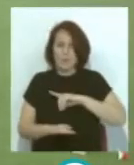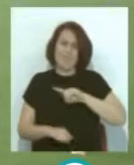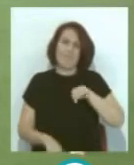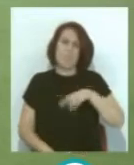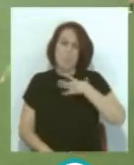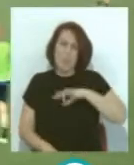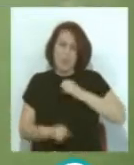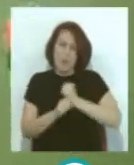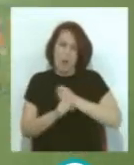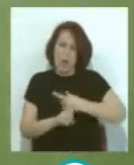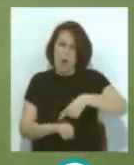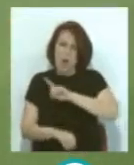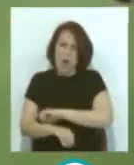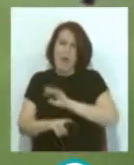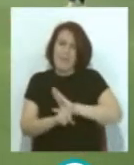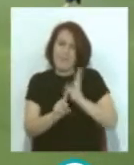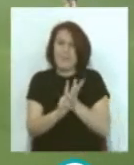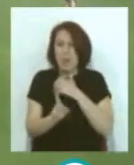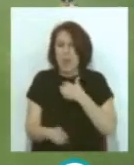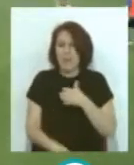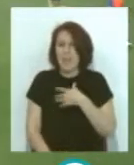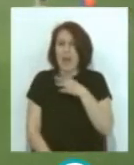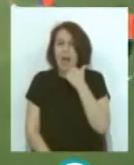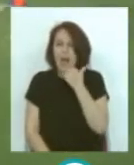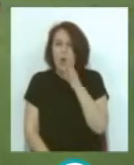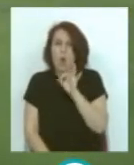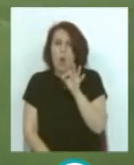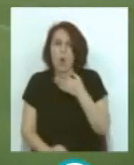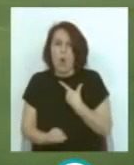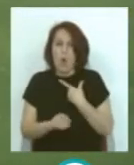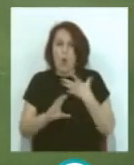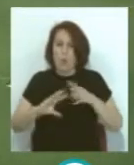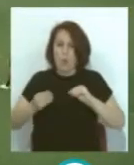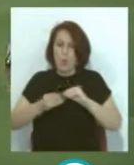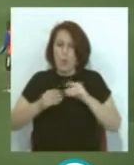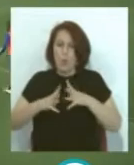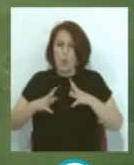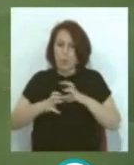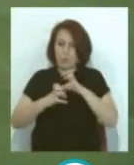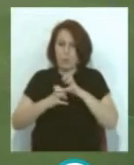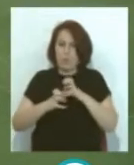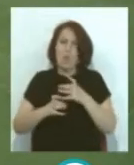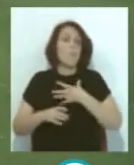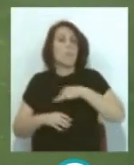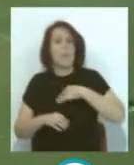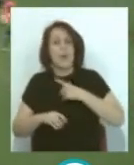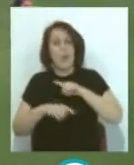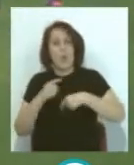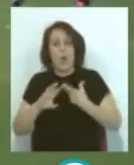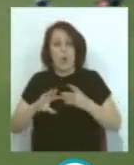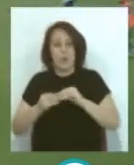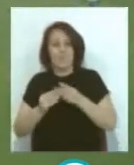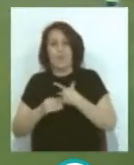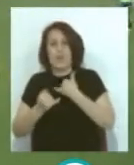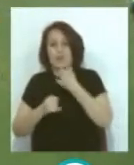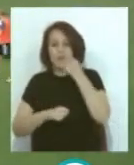trabajo puede ocasionar algún tipo de molestia, algún tipo de contractura que puede convertirse después en microrrotura, con lo cual se